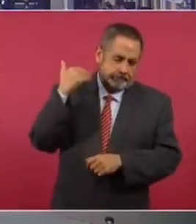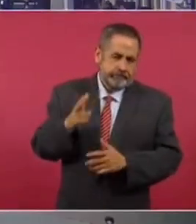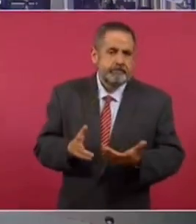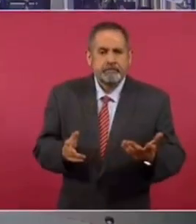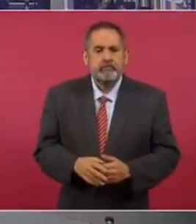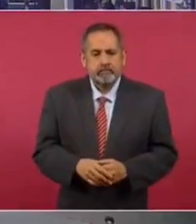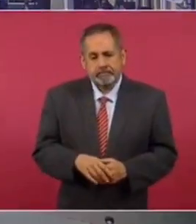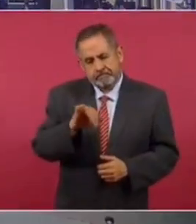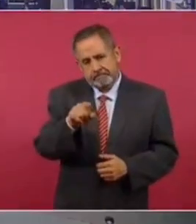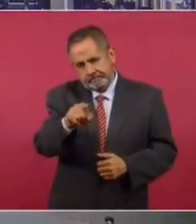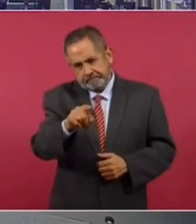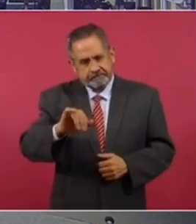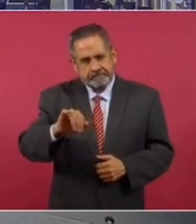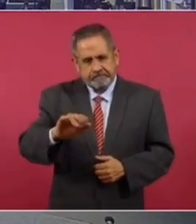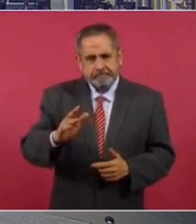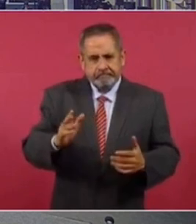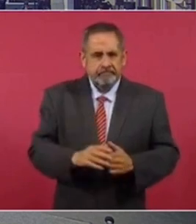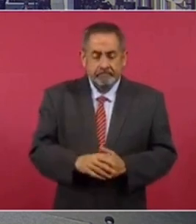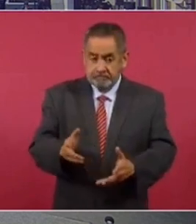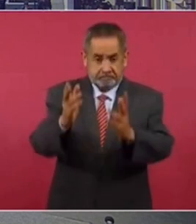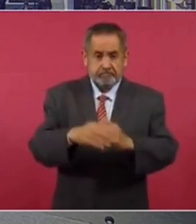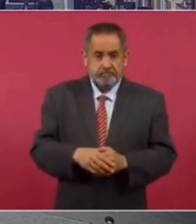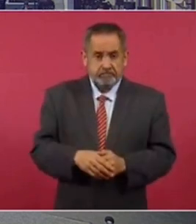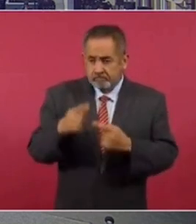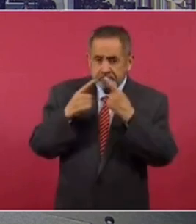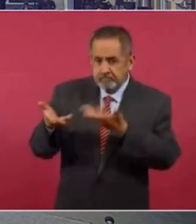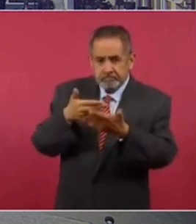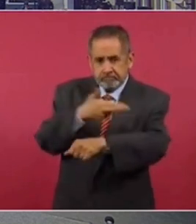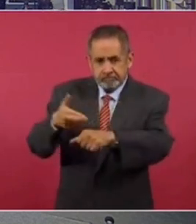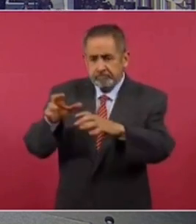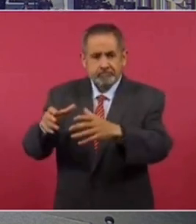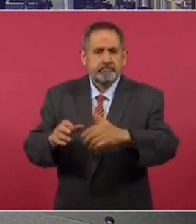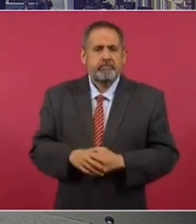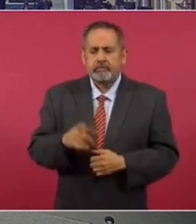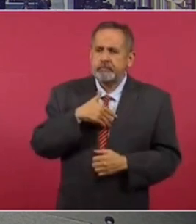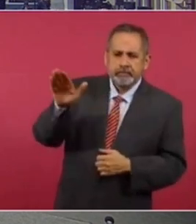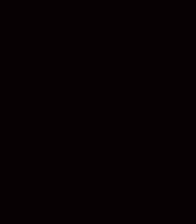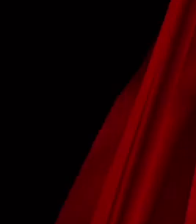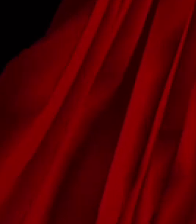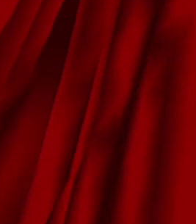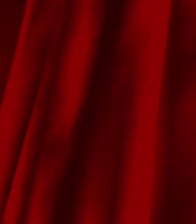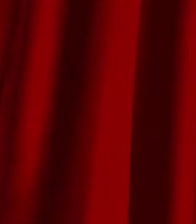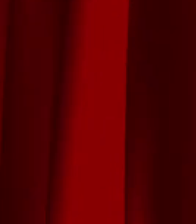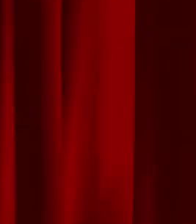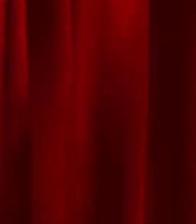Entonces, sí, adelante con sus sesiones, con sus trámites. Buscamos a la secretaria. ¿Sí?